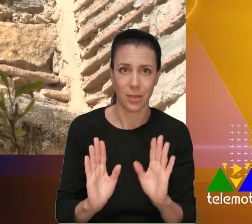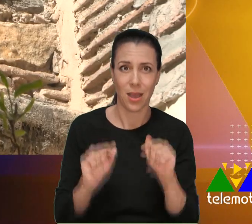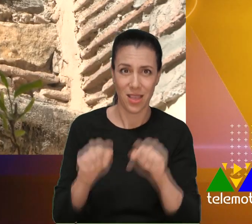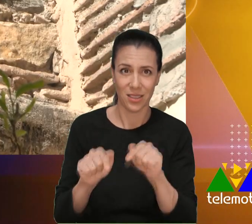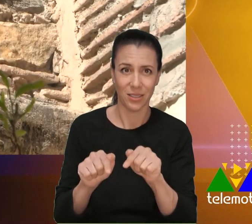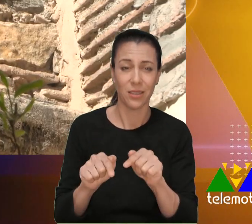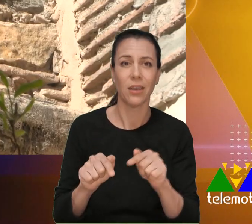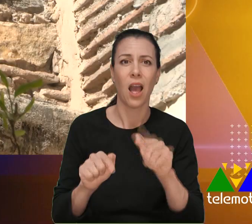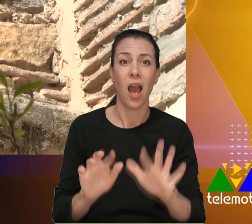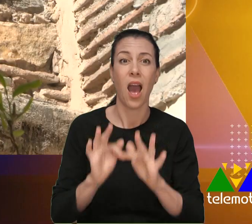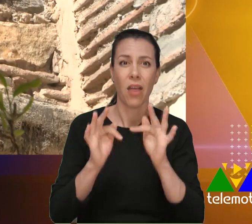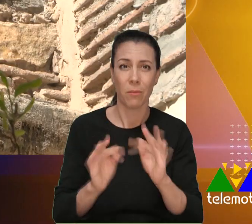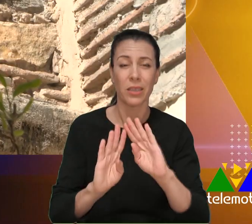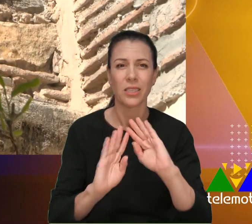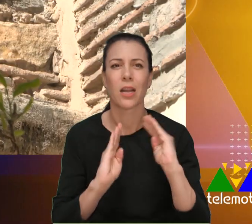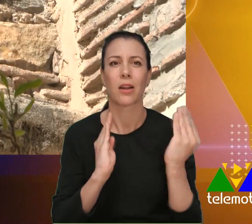incluso recubierta.